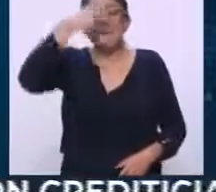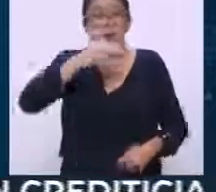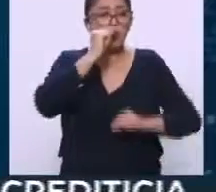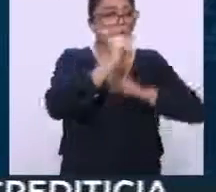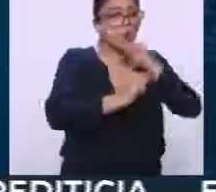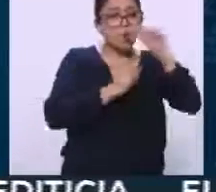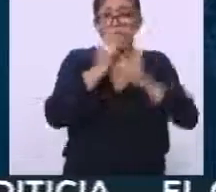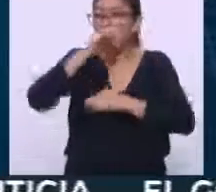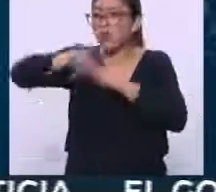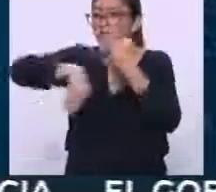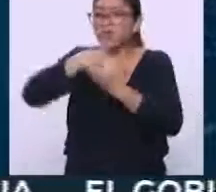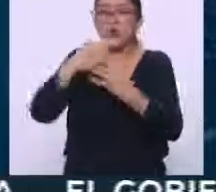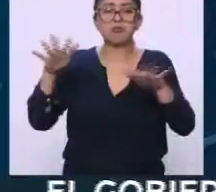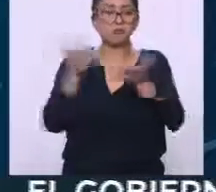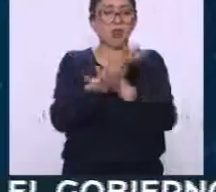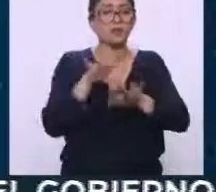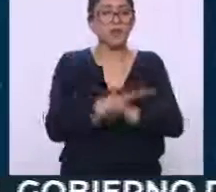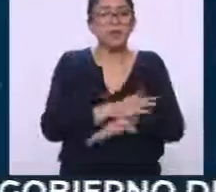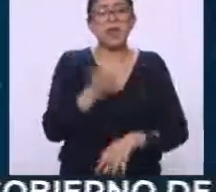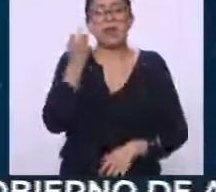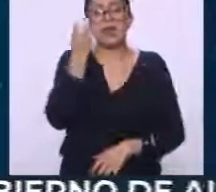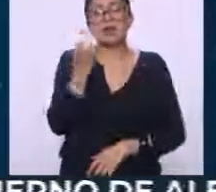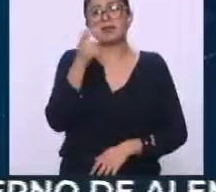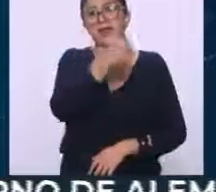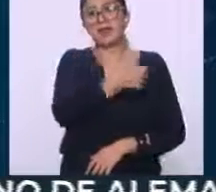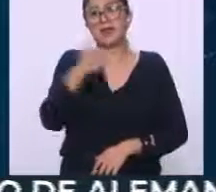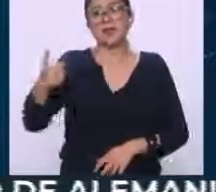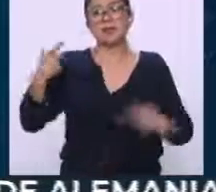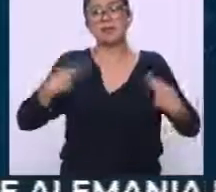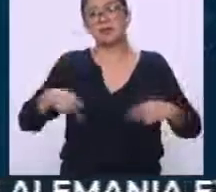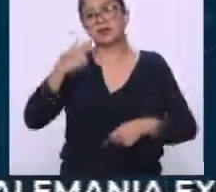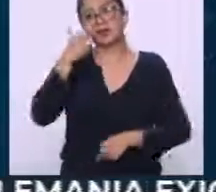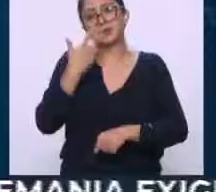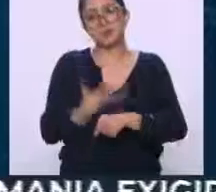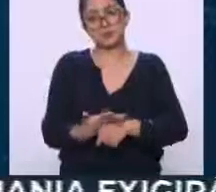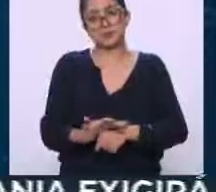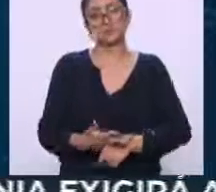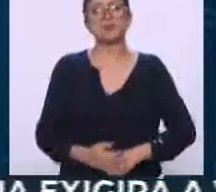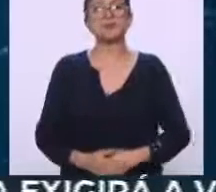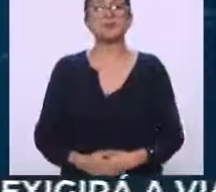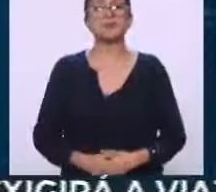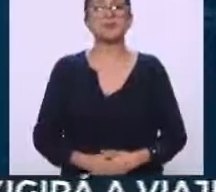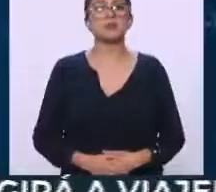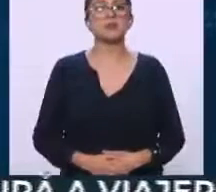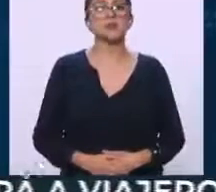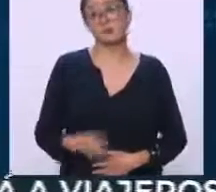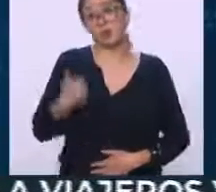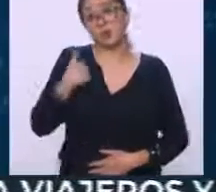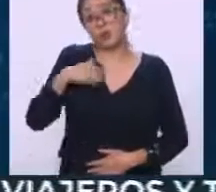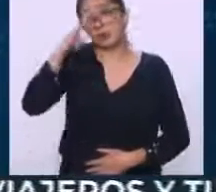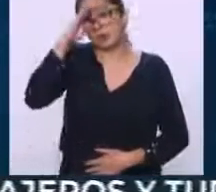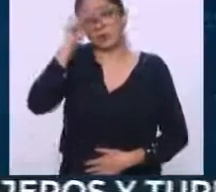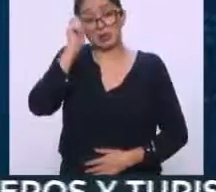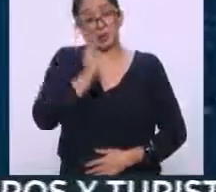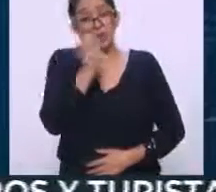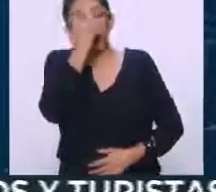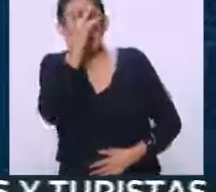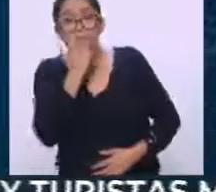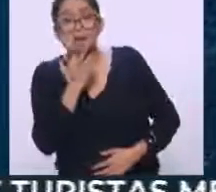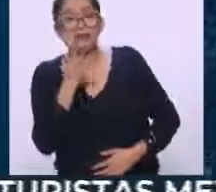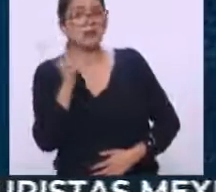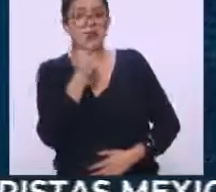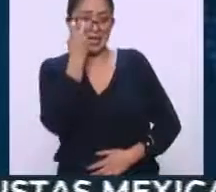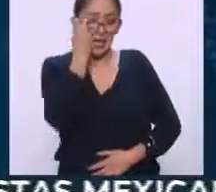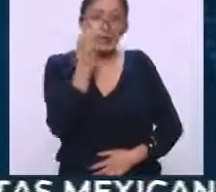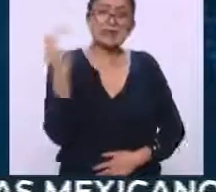construyendo entre todos y todas y un poco es lo que nos toca hacer, ¿no? No estoy segura de que sea triste, en todo caso es lo que se requiere, ¿no? Sí, o sea, sí. porque